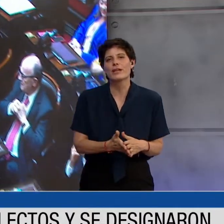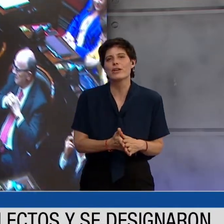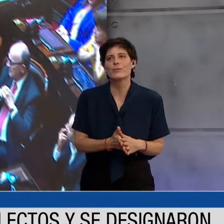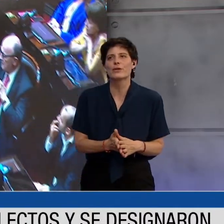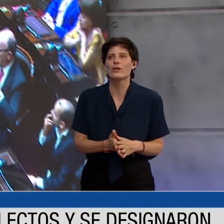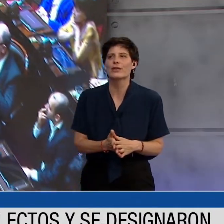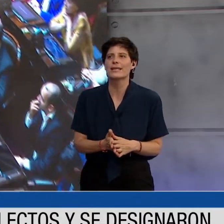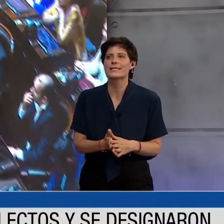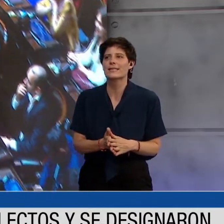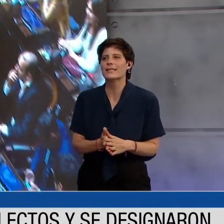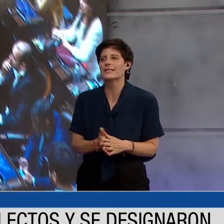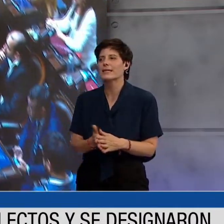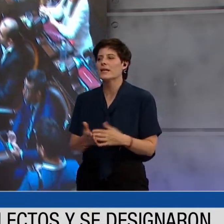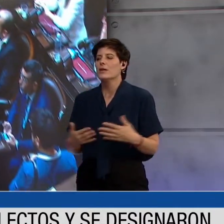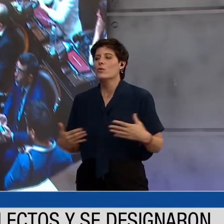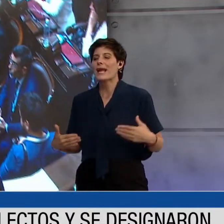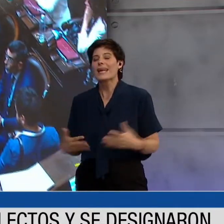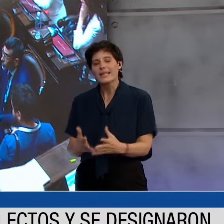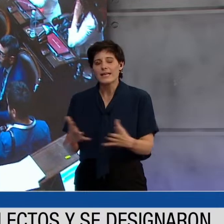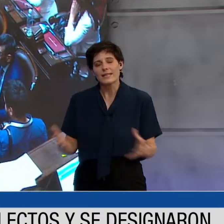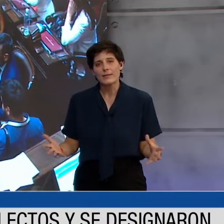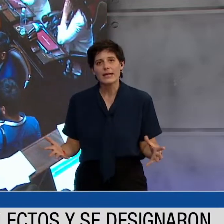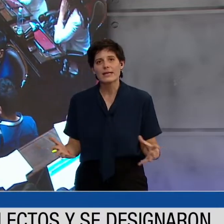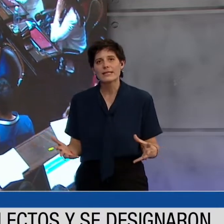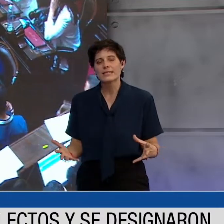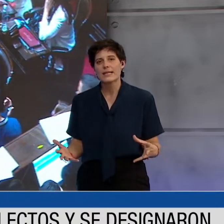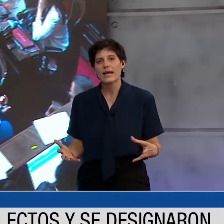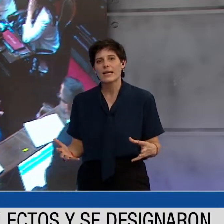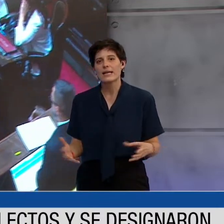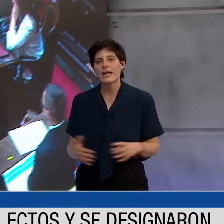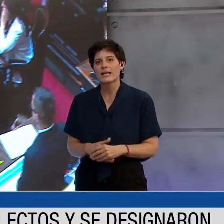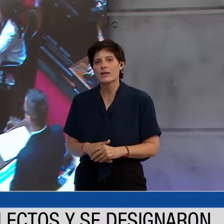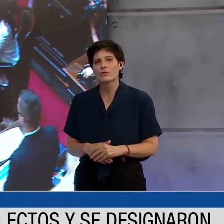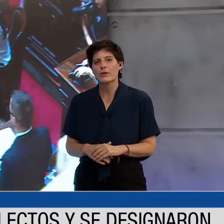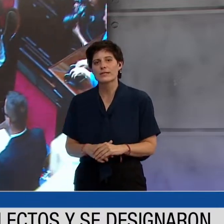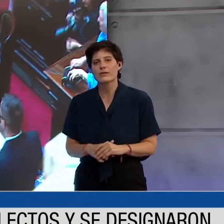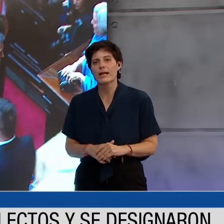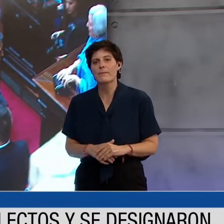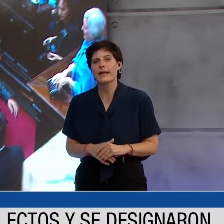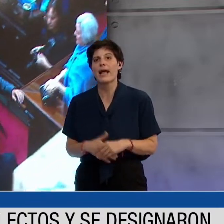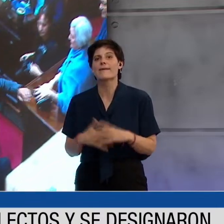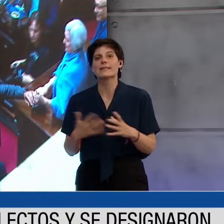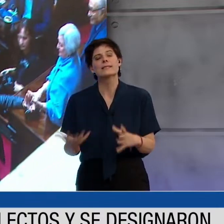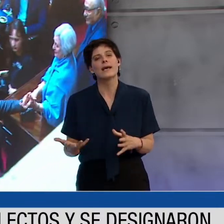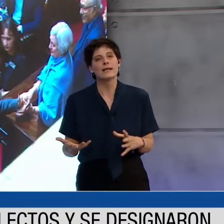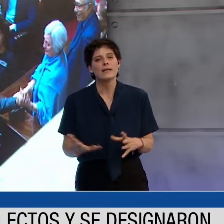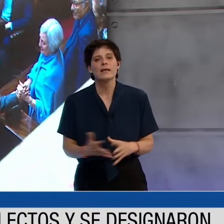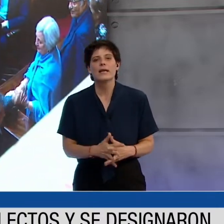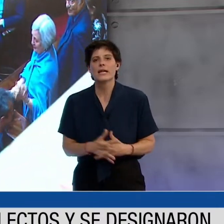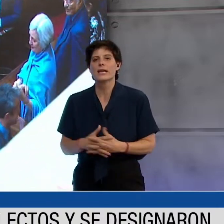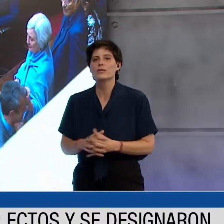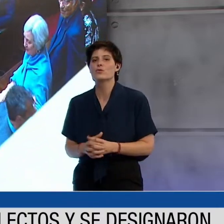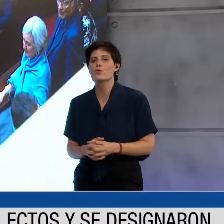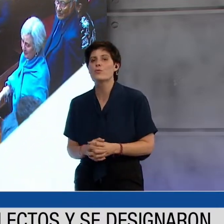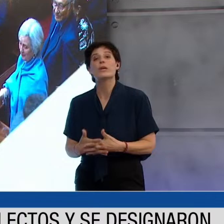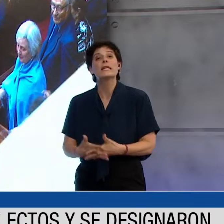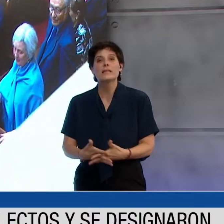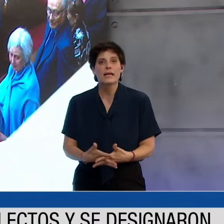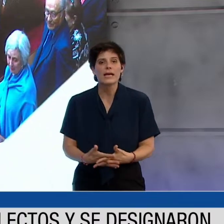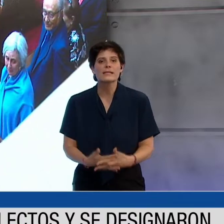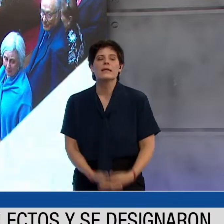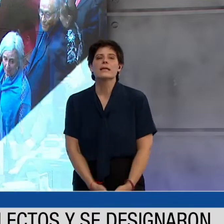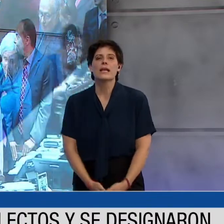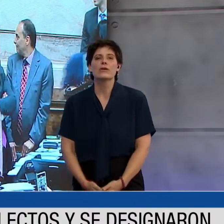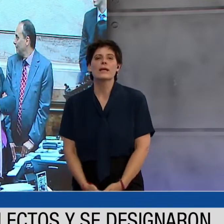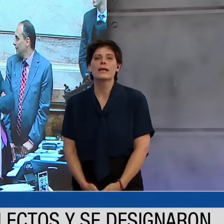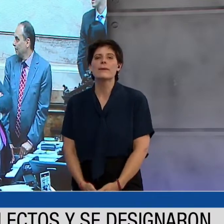periodo ordinario porque lo que hay que hacer es una agenda de temas que le interesan al Ejecutivo Nacional para avanzar en sus